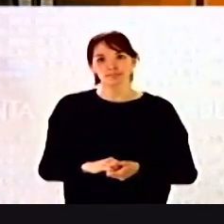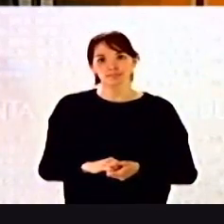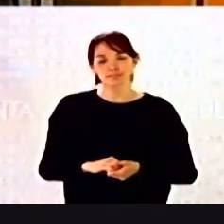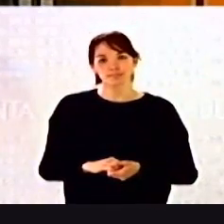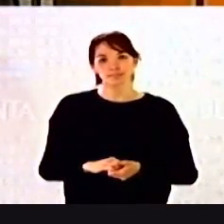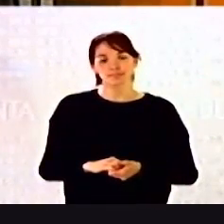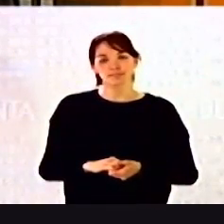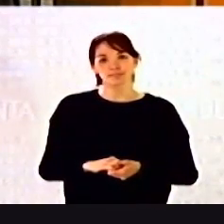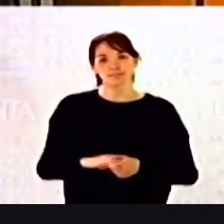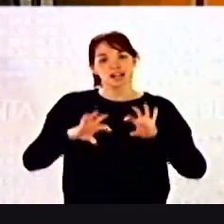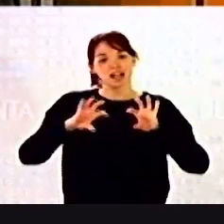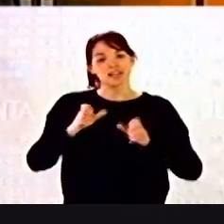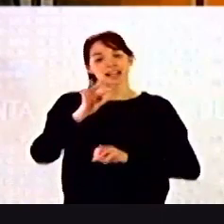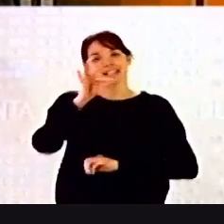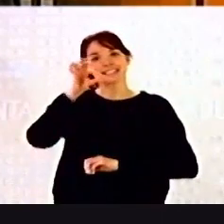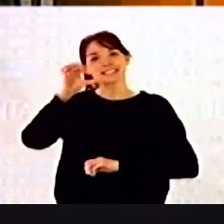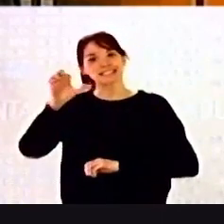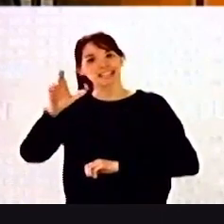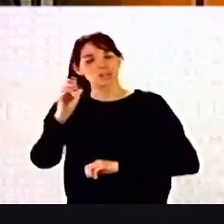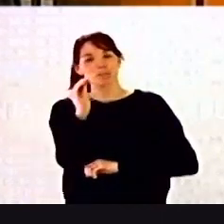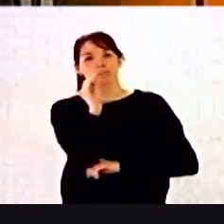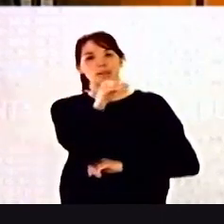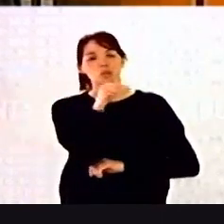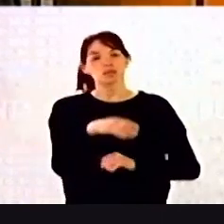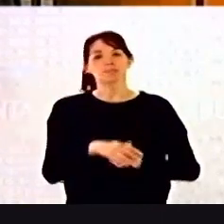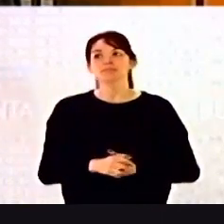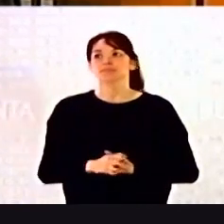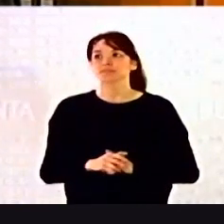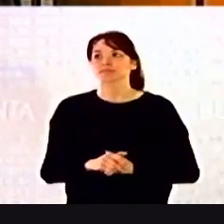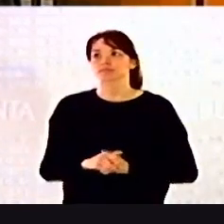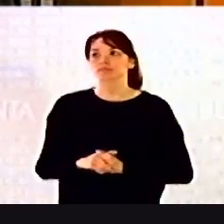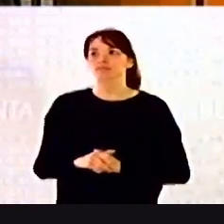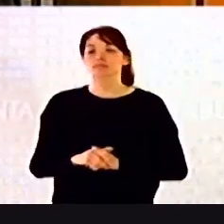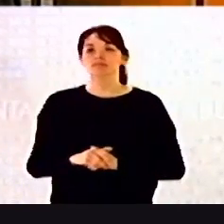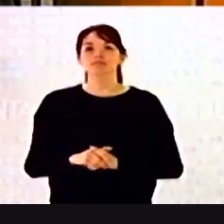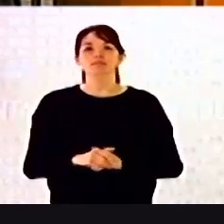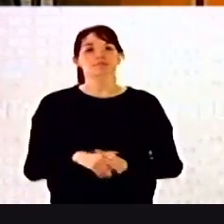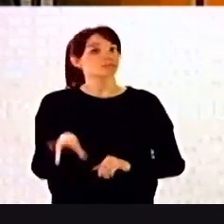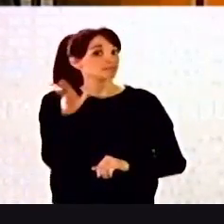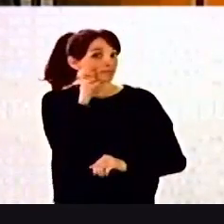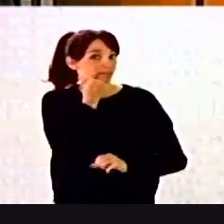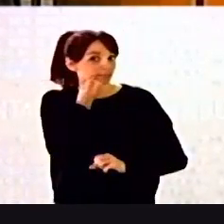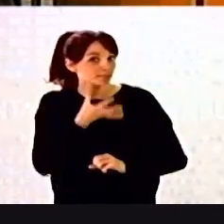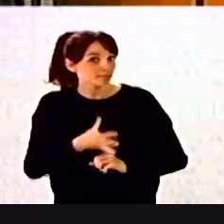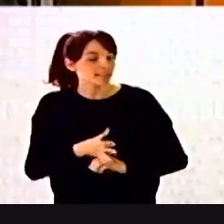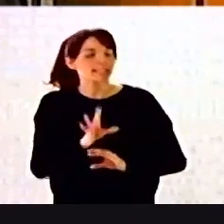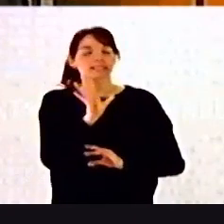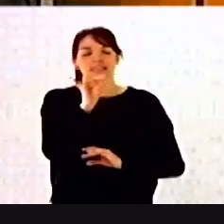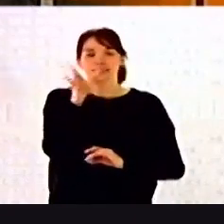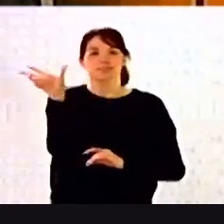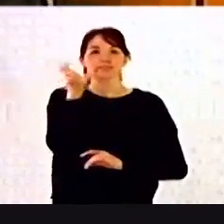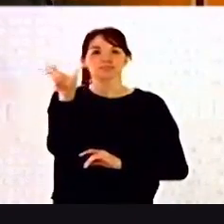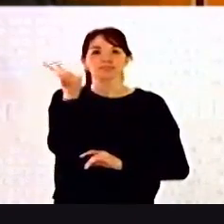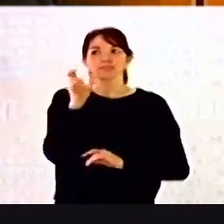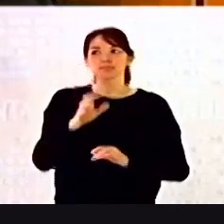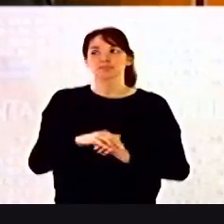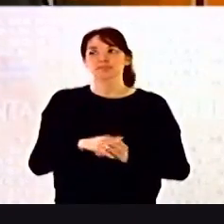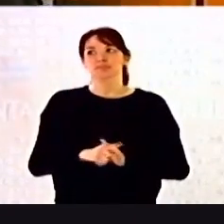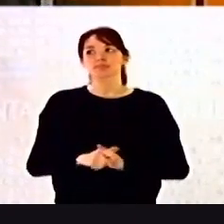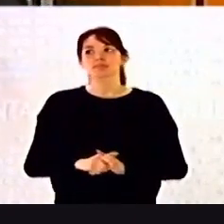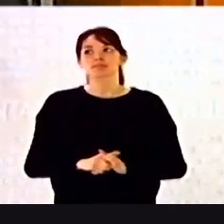Salguero, de la cadena SER. Inmaculada. Ahora, es que no me llegaba el sonido. ¿Se me escucha ahora, verdad? Sí, ahora se te escucha. No se te ve, pero se